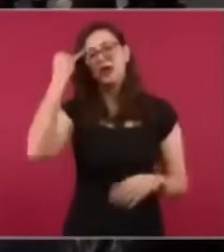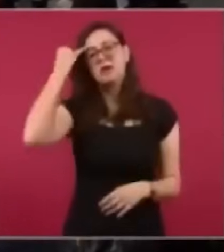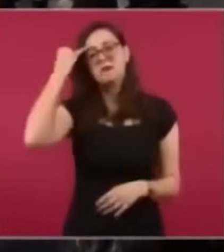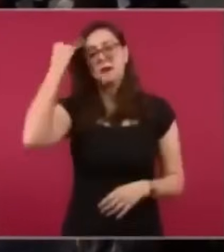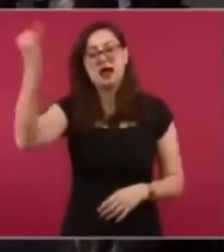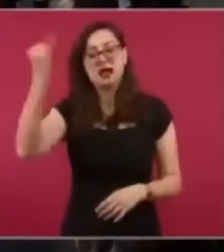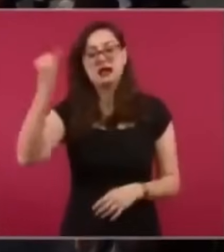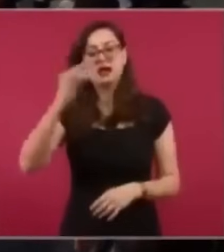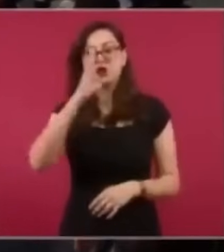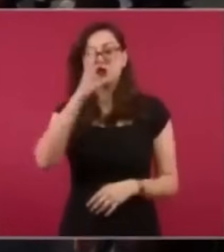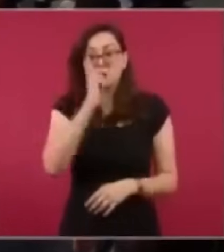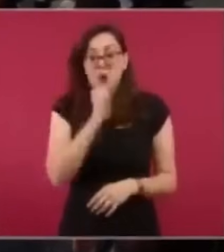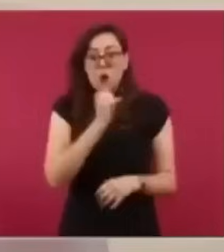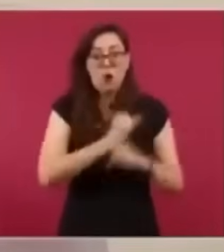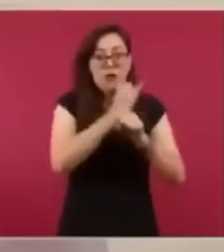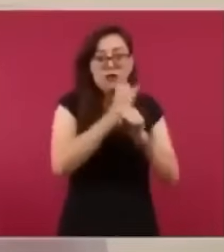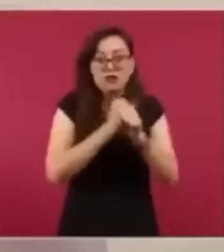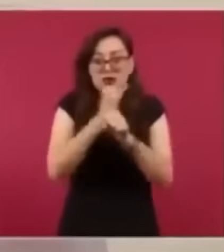cómo se enfrenta